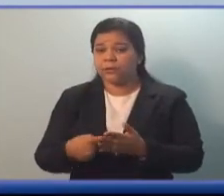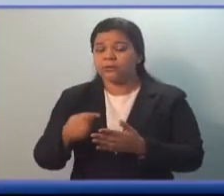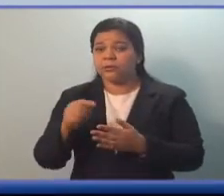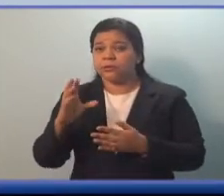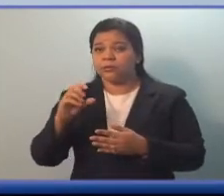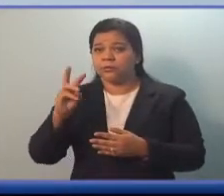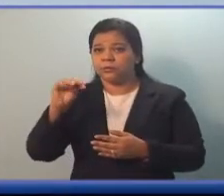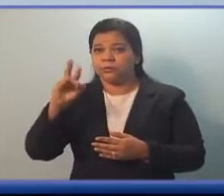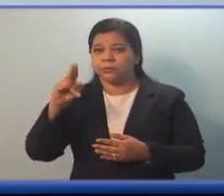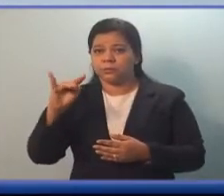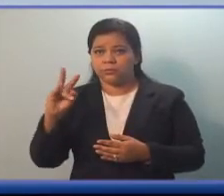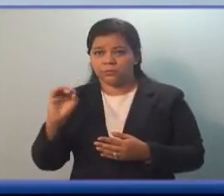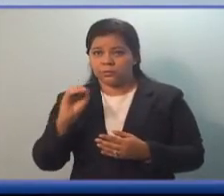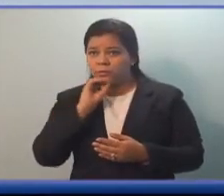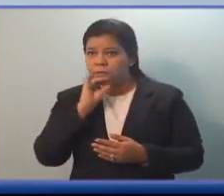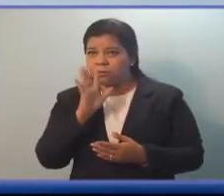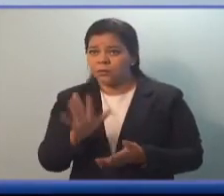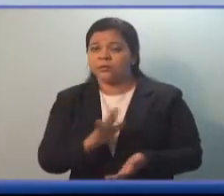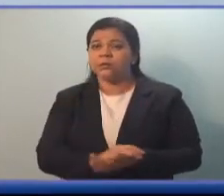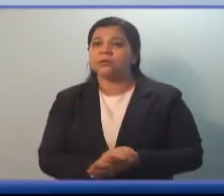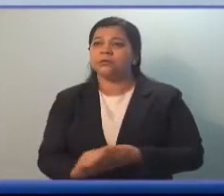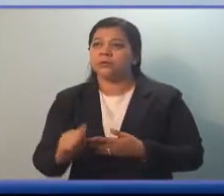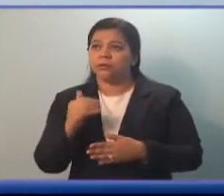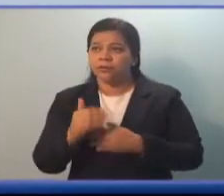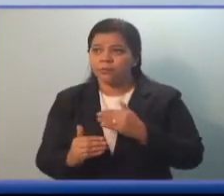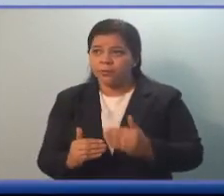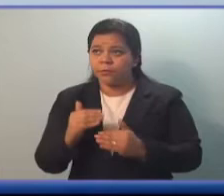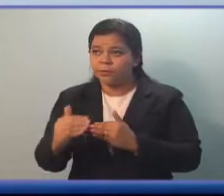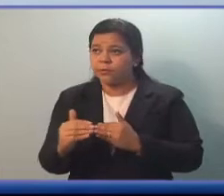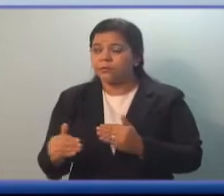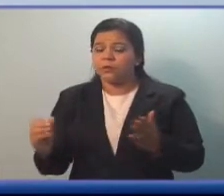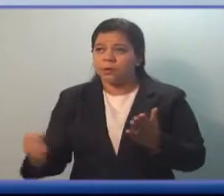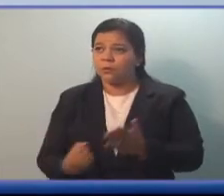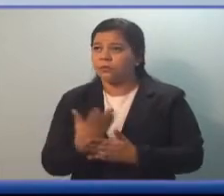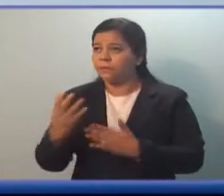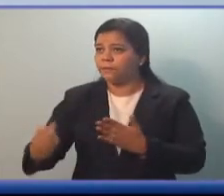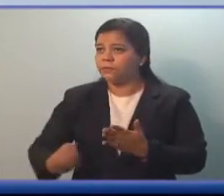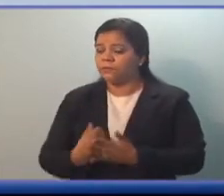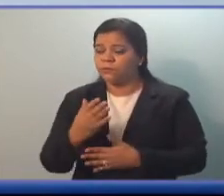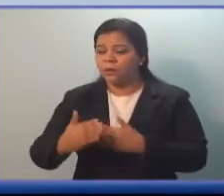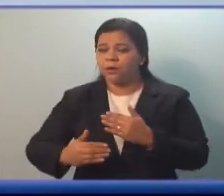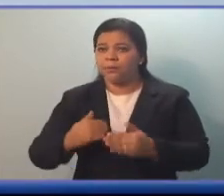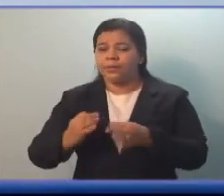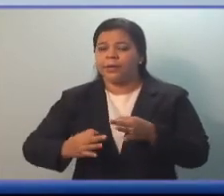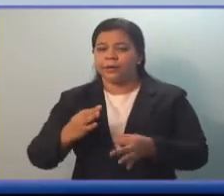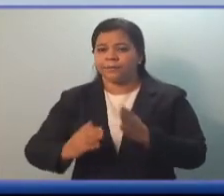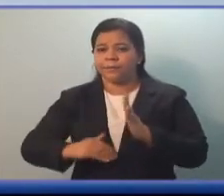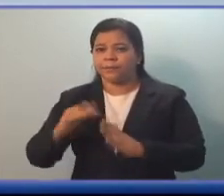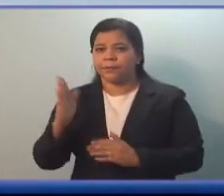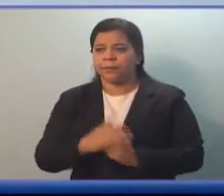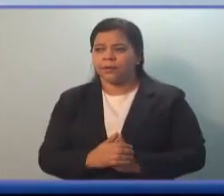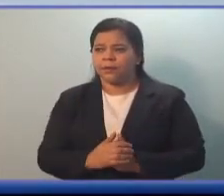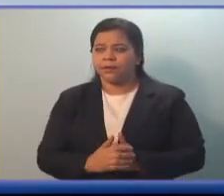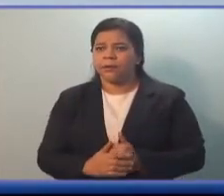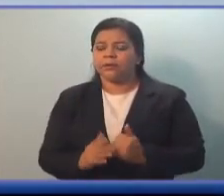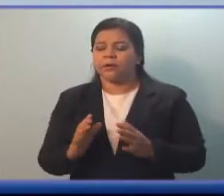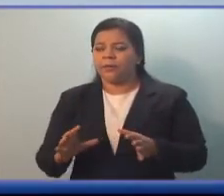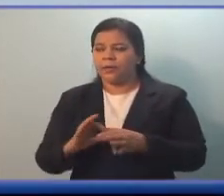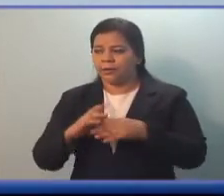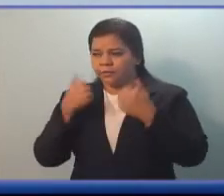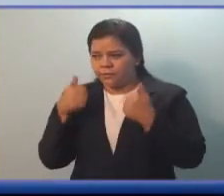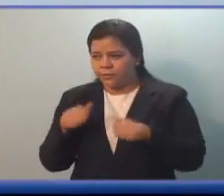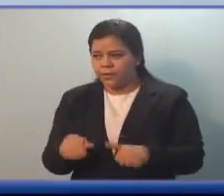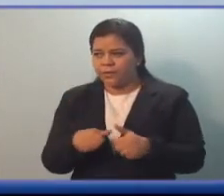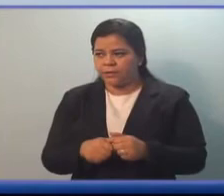este proceso de, digamos, de innovación jurisdiccional que ha tenido la Corte es importante destacarlo.